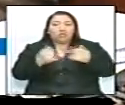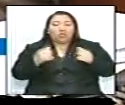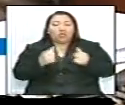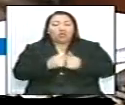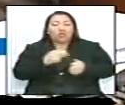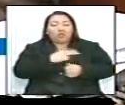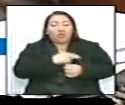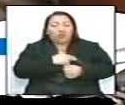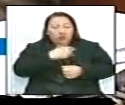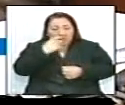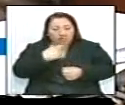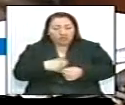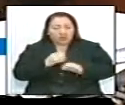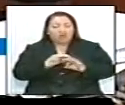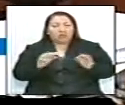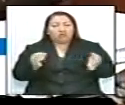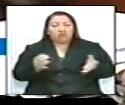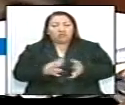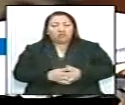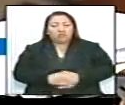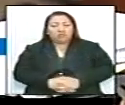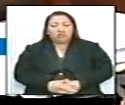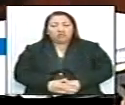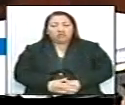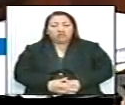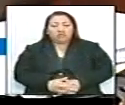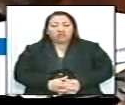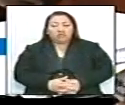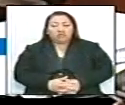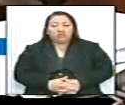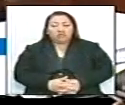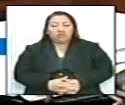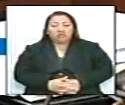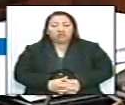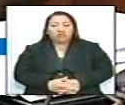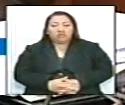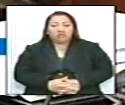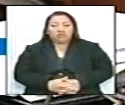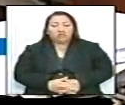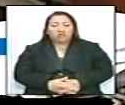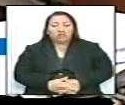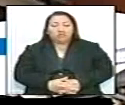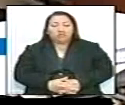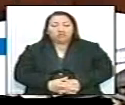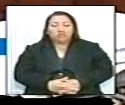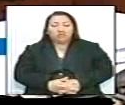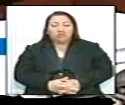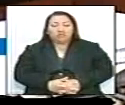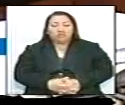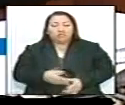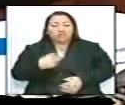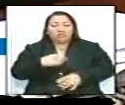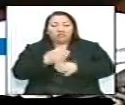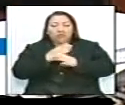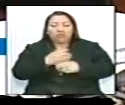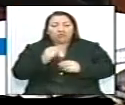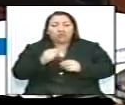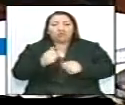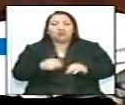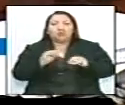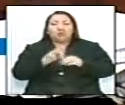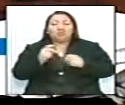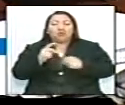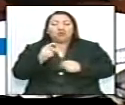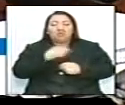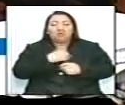gente. Con el honor de la gente. Y que lo estamos defendiendo a capa y espada. A pesar que algunos medios de comunicación